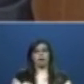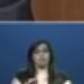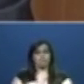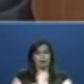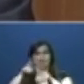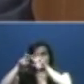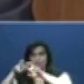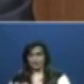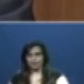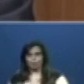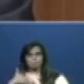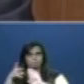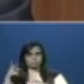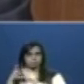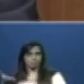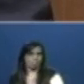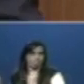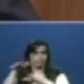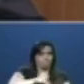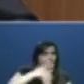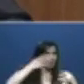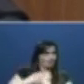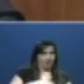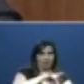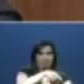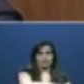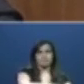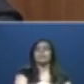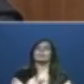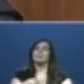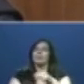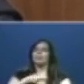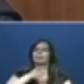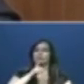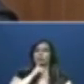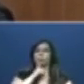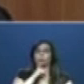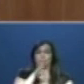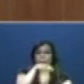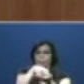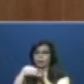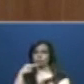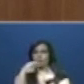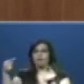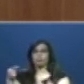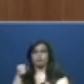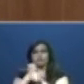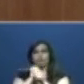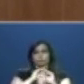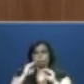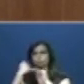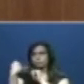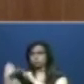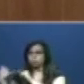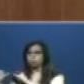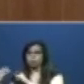mayor rapidez a la práctica clínica para ello se identificará en cada uno de aquellos centros las líneas de trabajo que mejor puedan